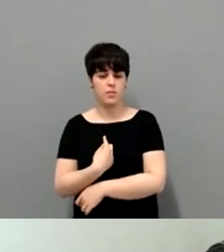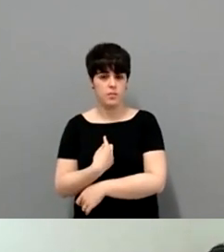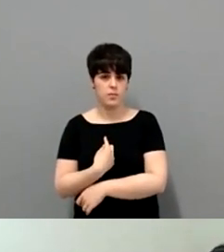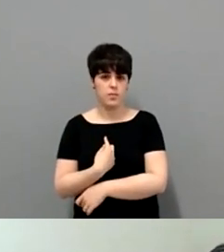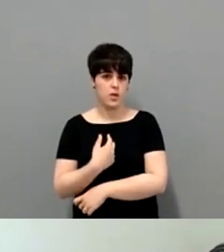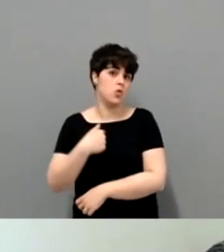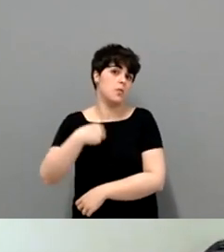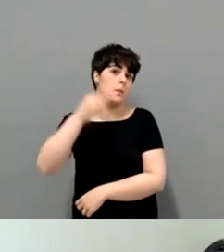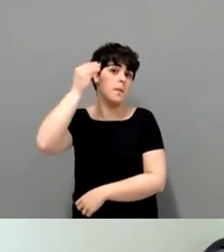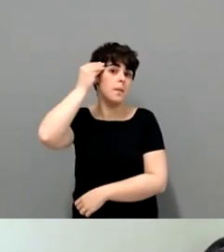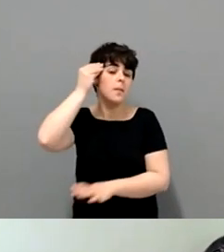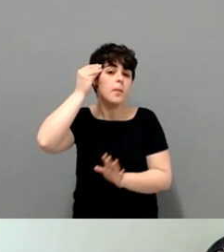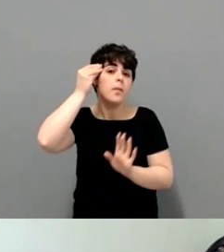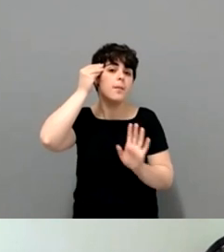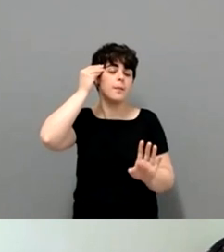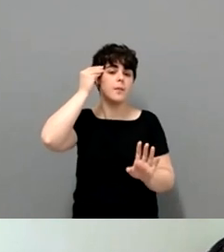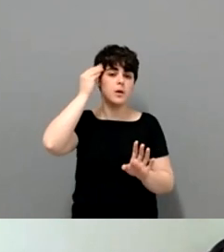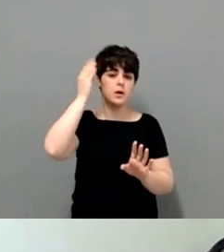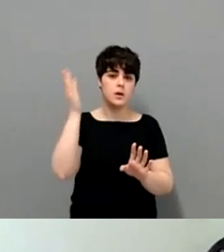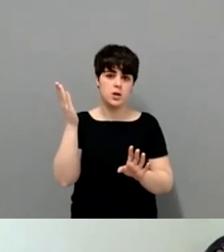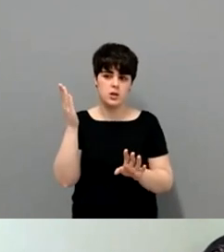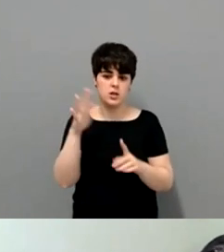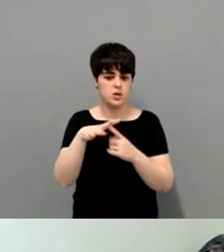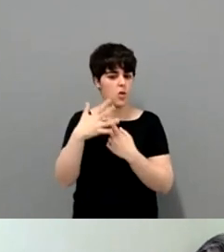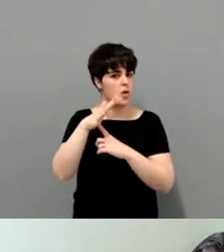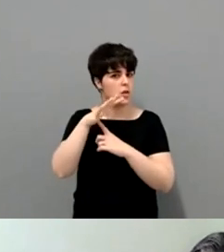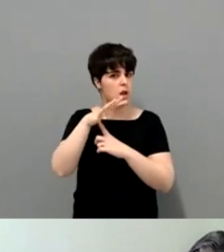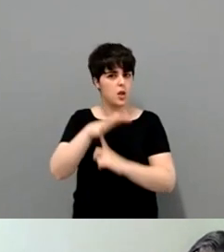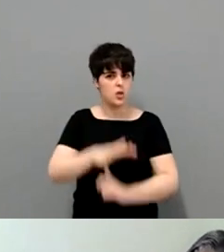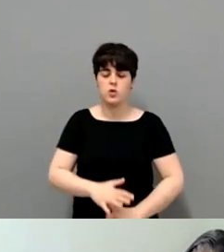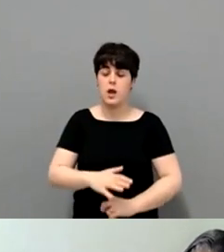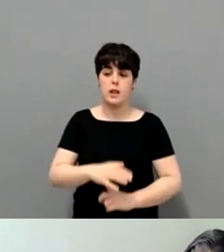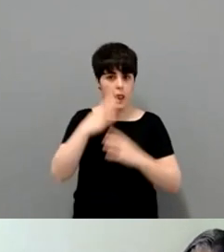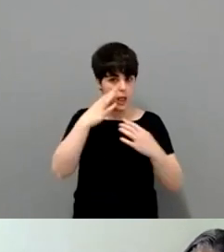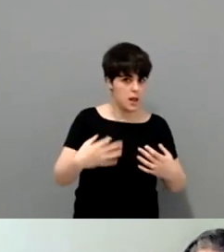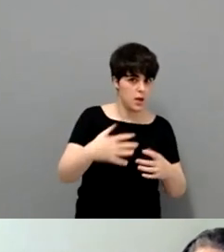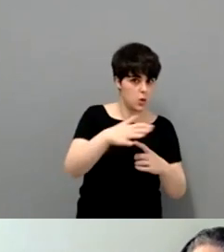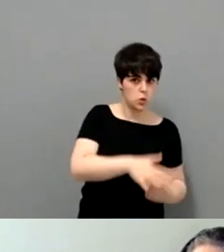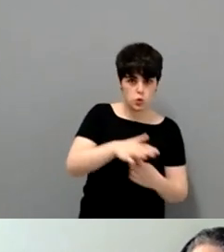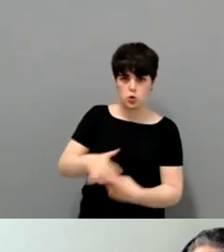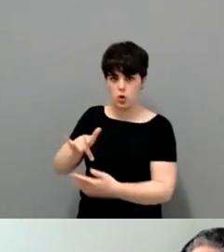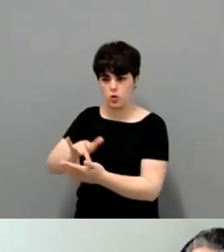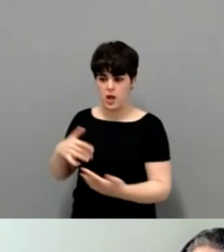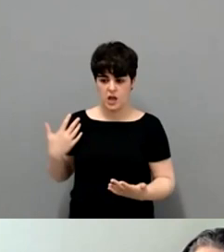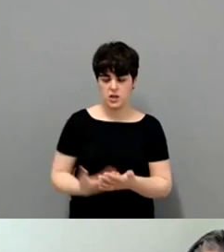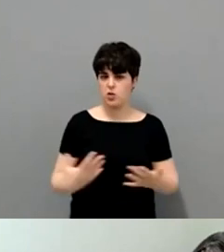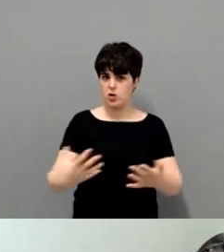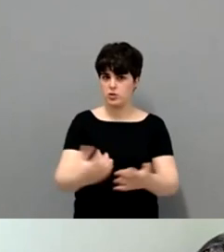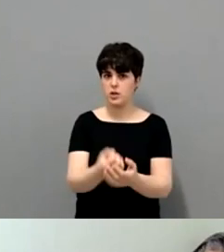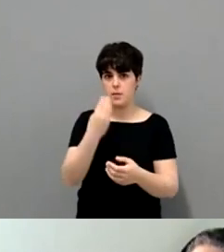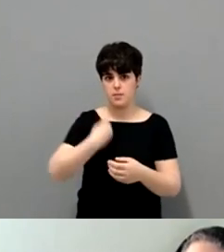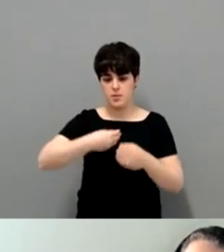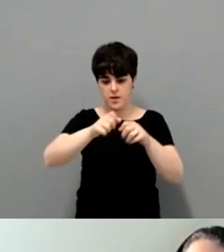y que yo creo que es una de las exclusiones, bueno, todas lo son, pero ya si te arrancan del